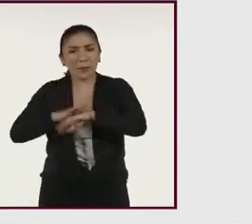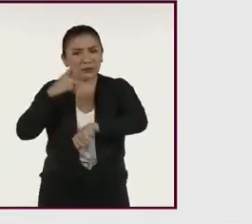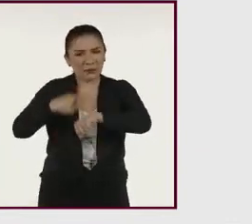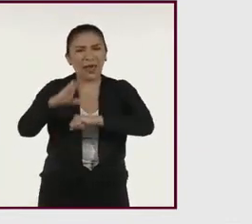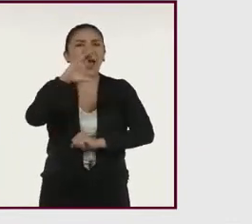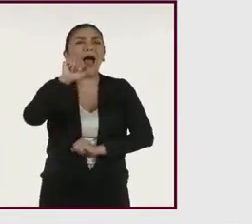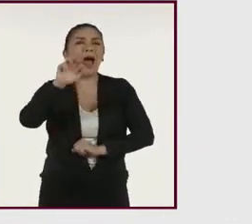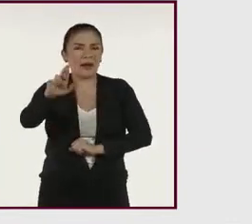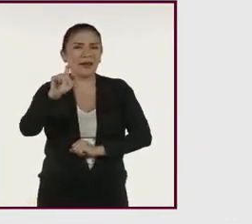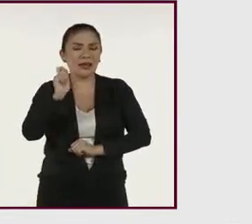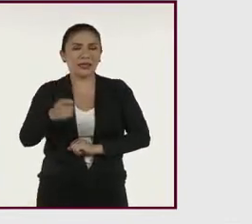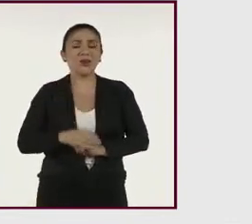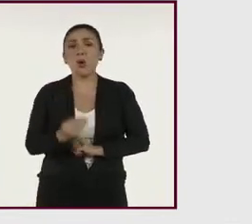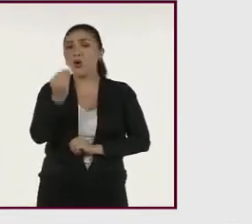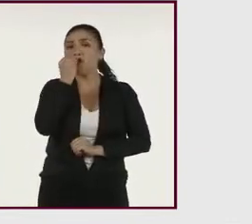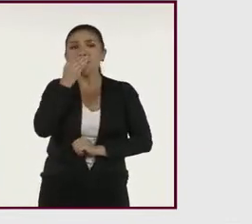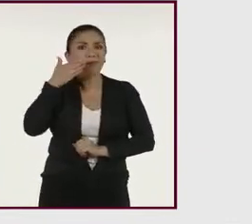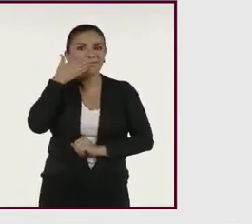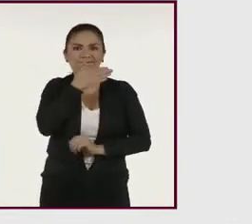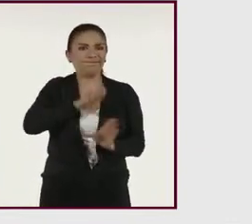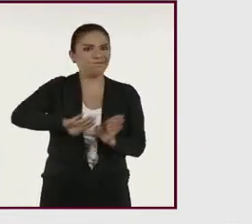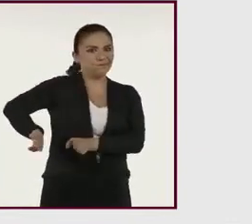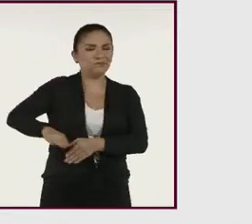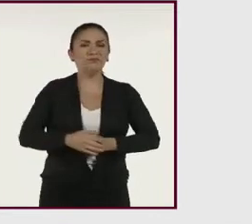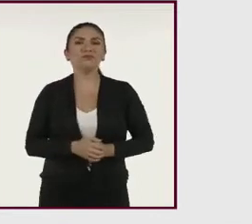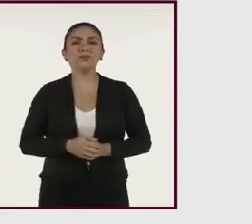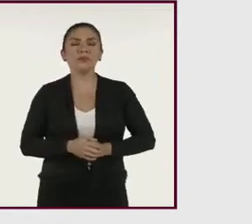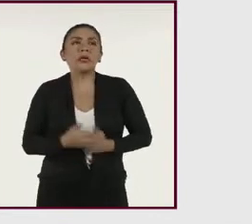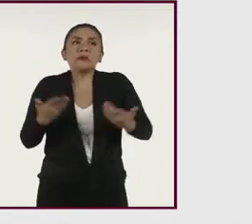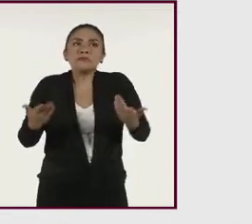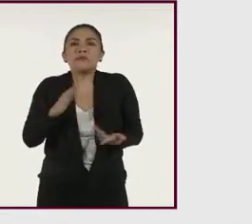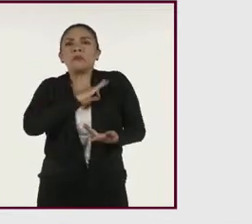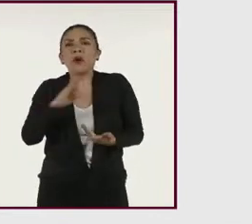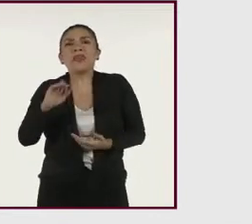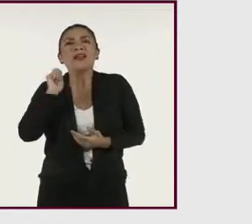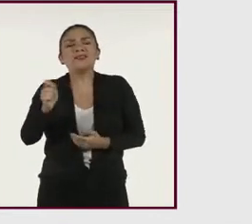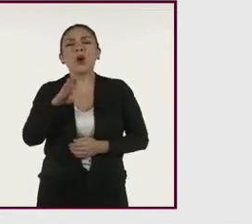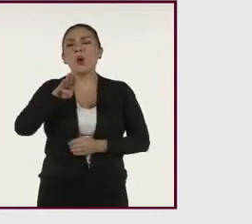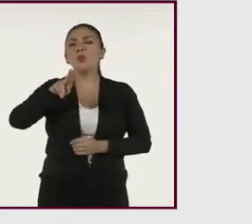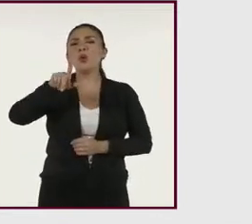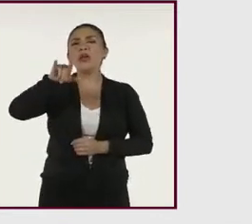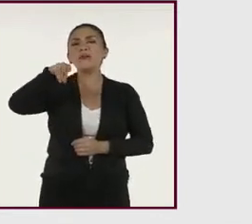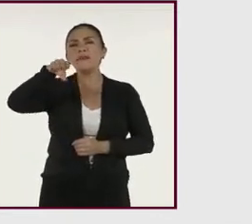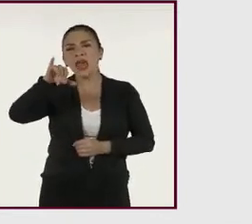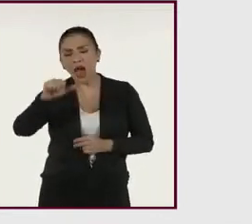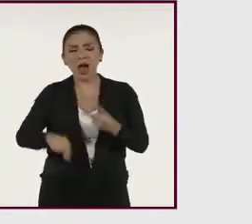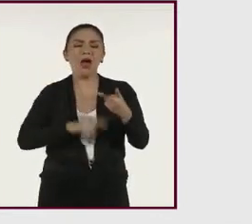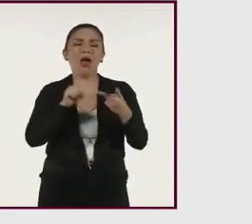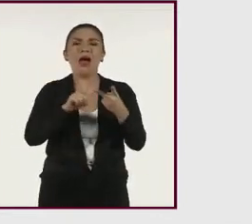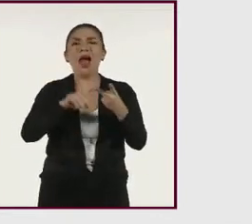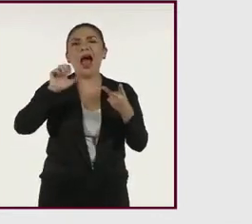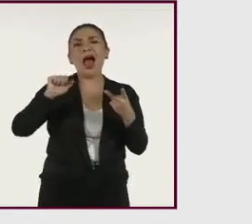por sus siglas. No comer, una de ellas. Algunas de ellas pueden ser la bulimia y anorexia.